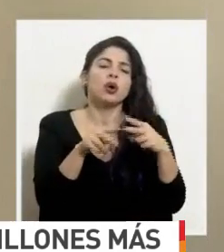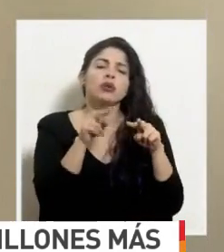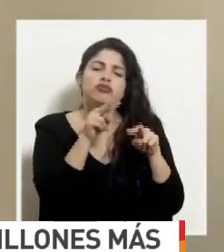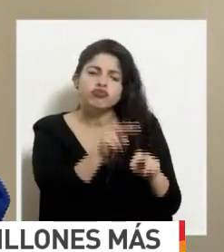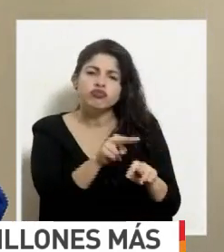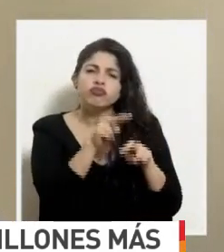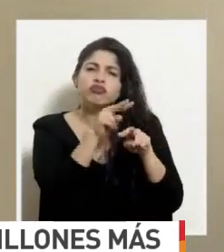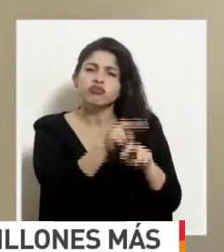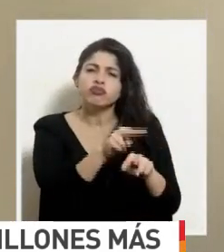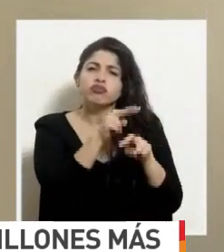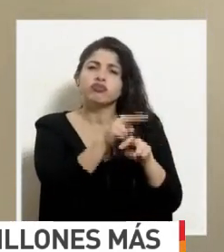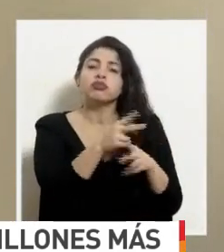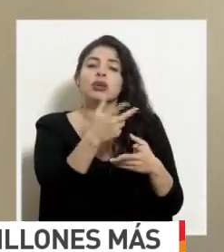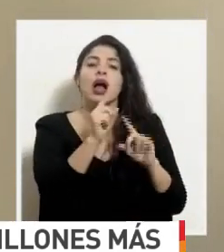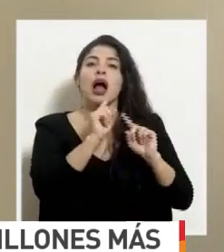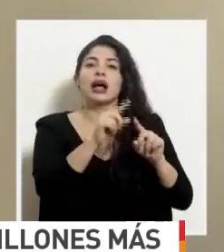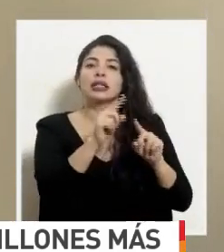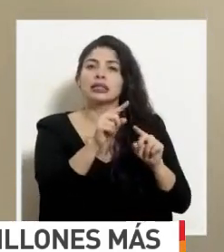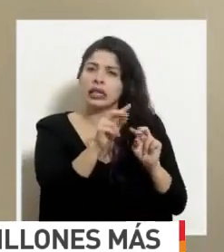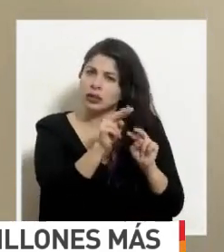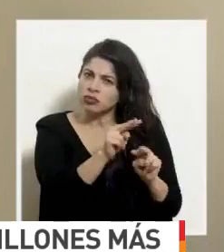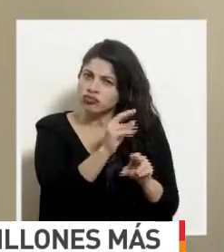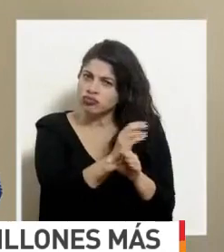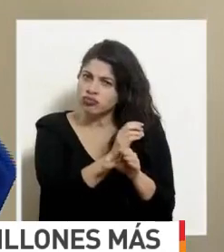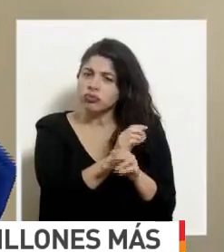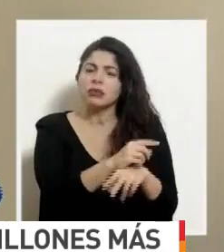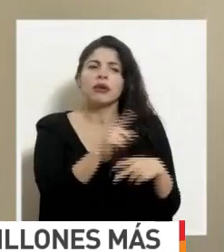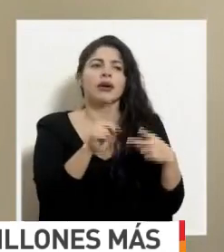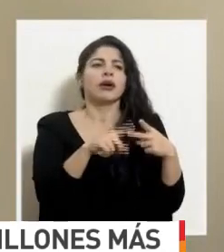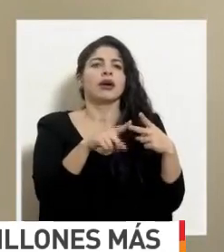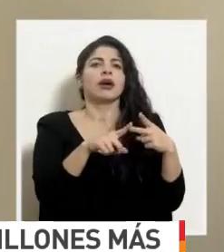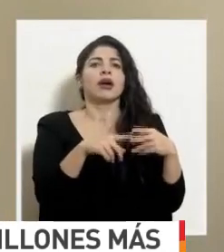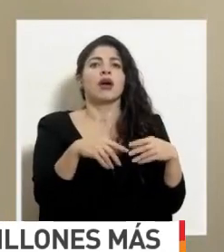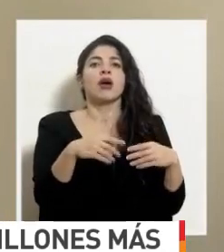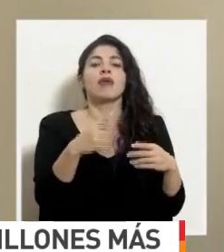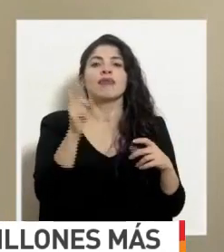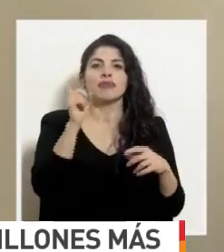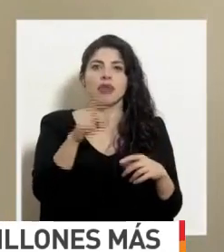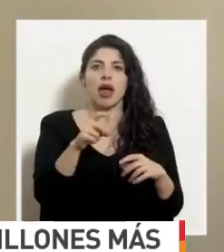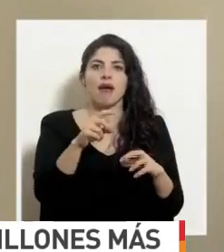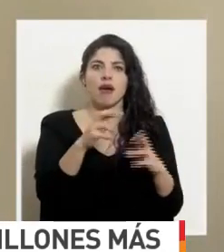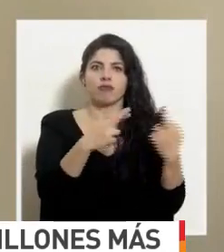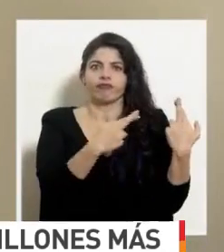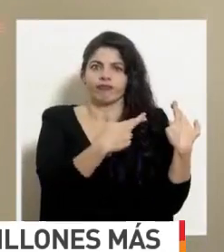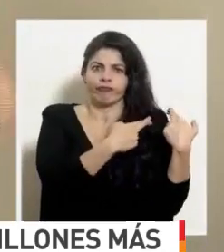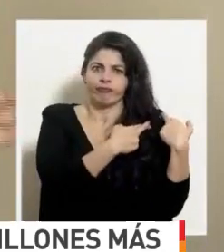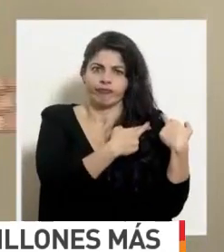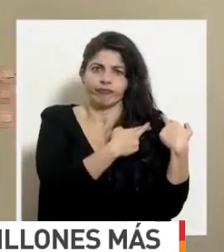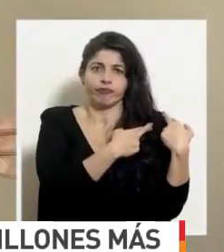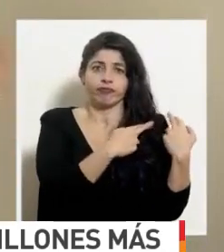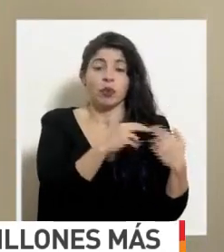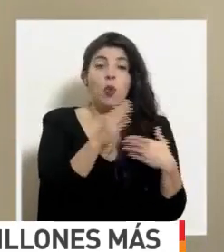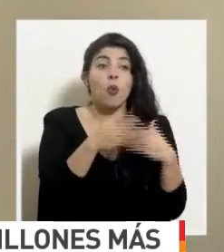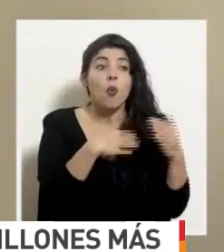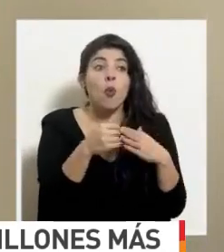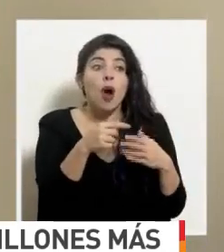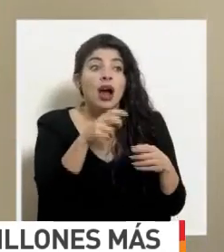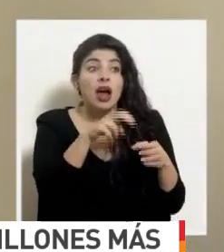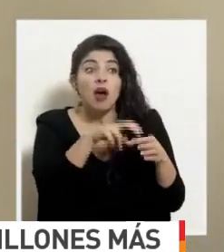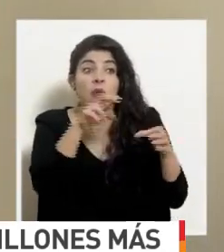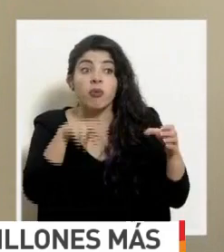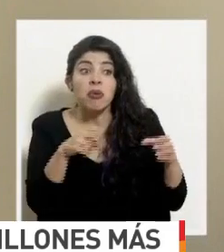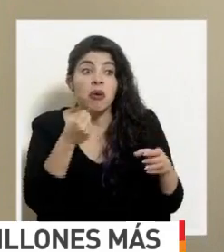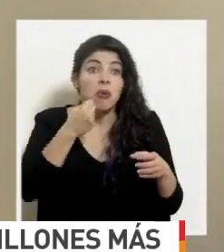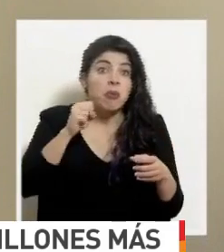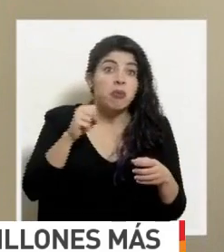mismo, vigilar sus aforos, darle, digamos, una debida diligencia a todo lo que se salga del orden